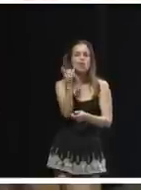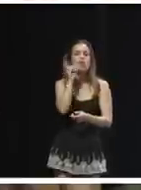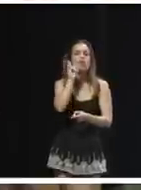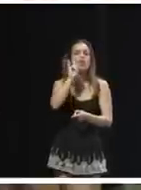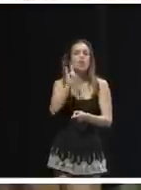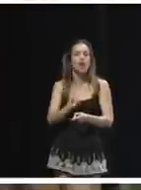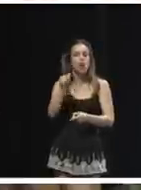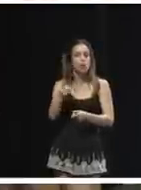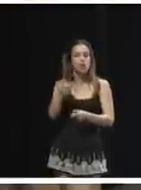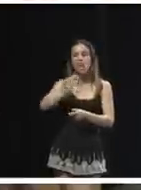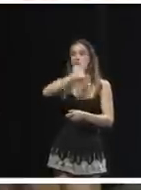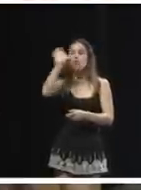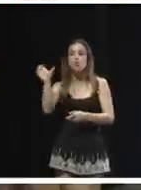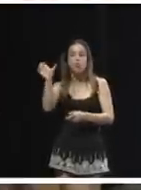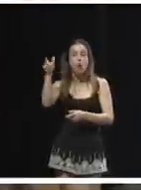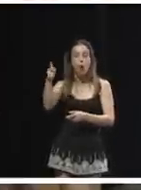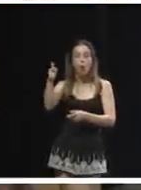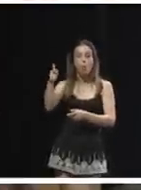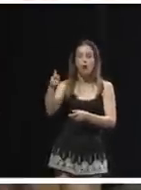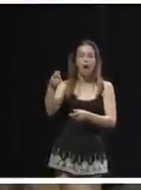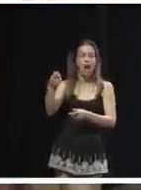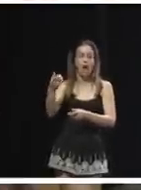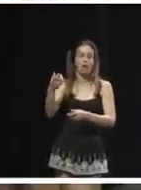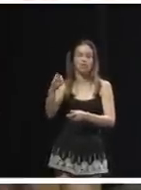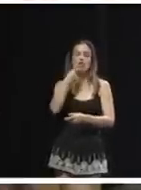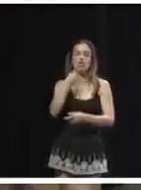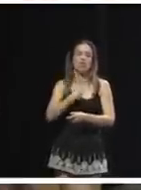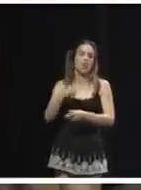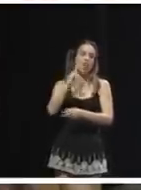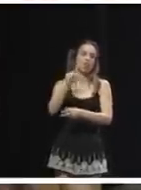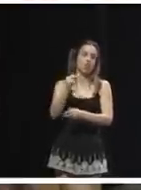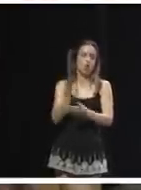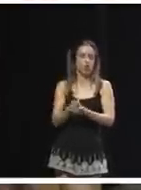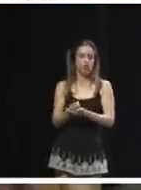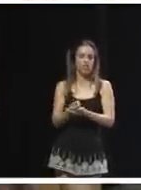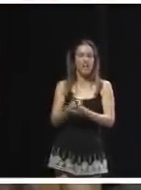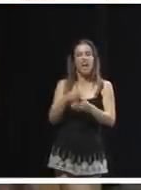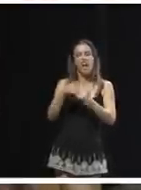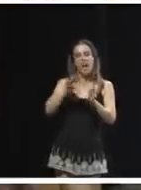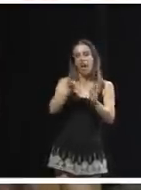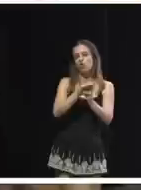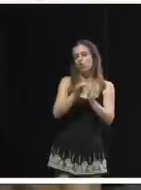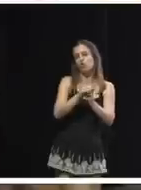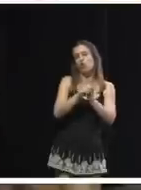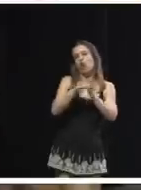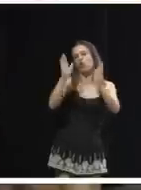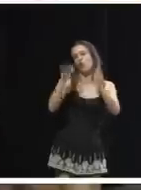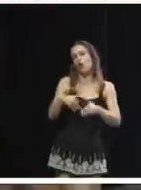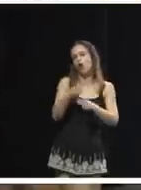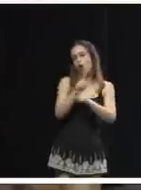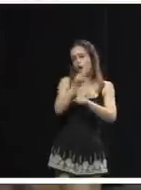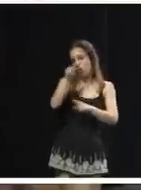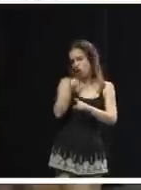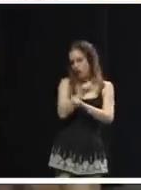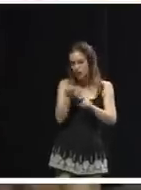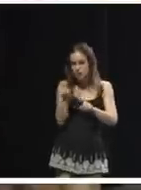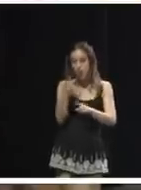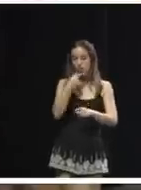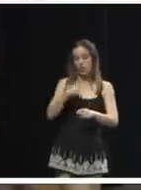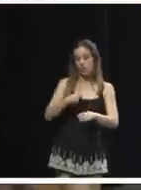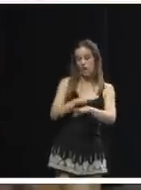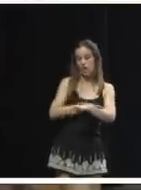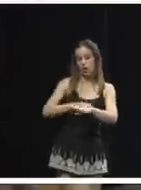Europa no lo permitía, que era inconstitucional. Y todo era mentira. Nos lo decían en el